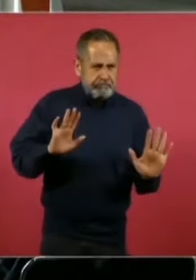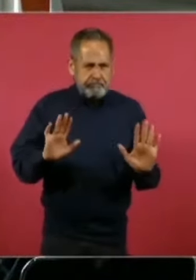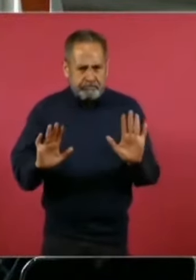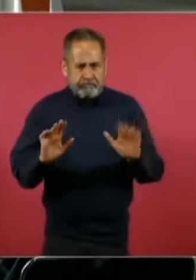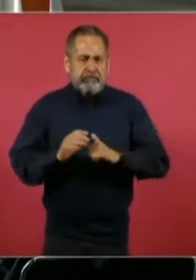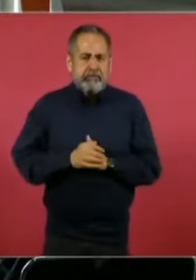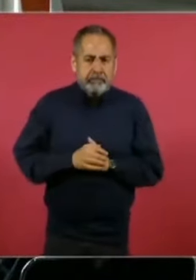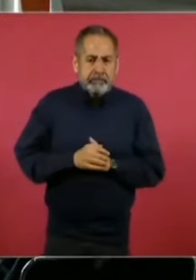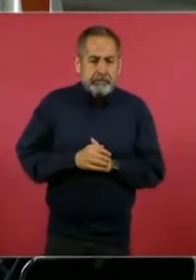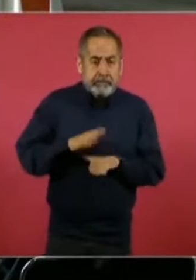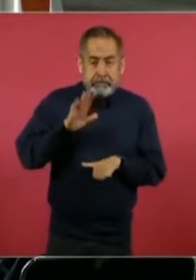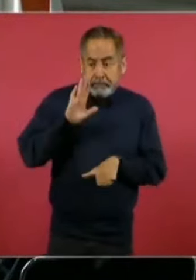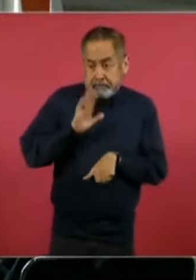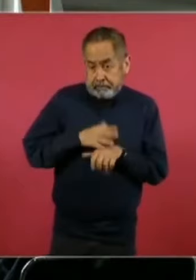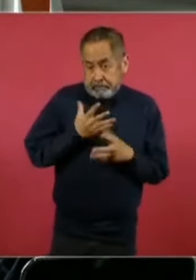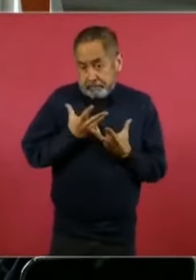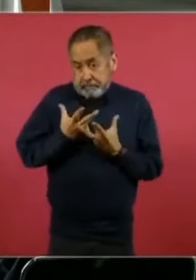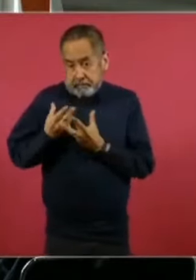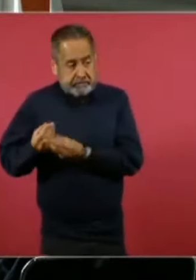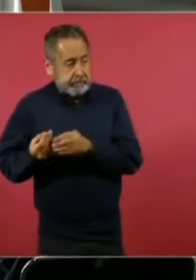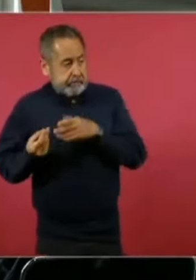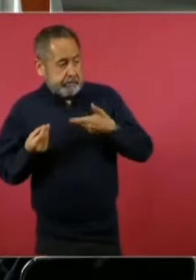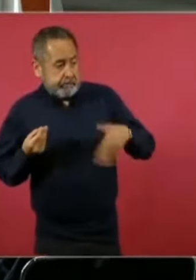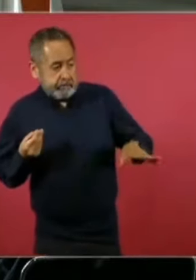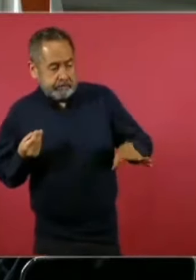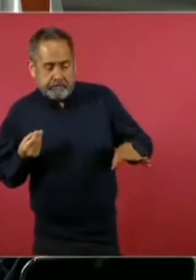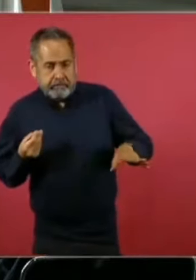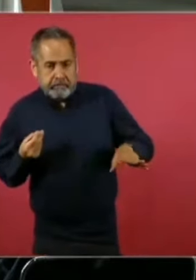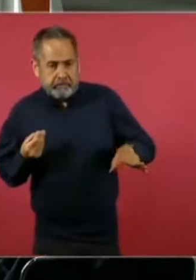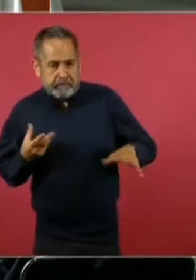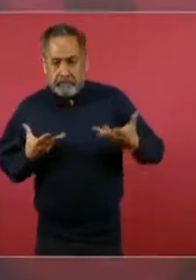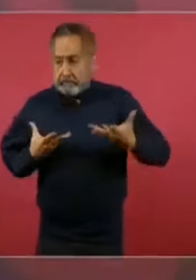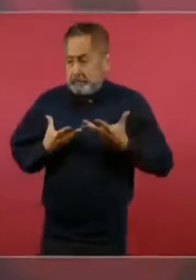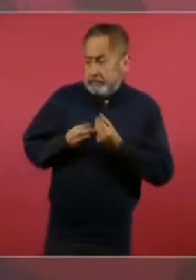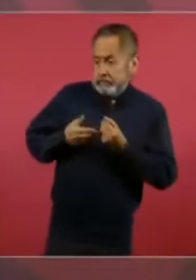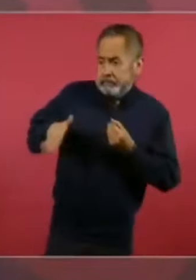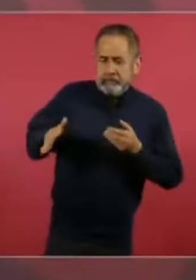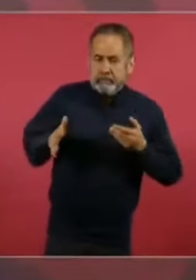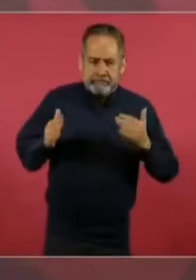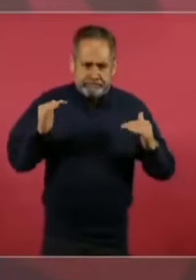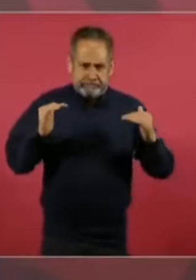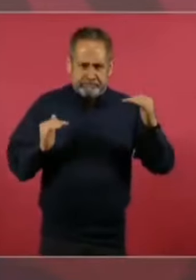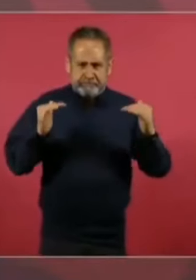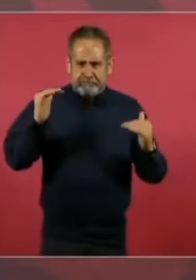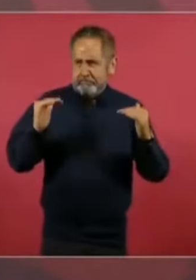Ni tanto que queme al santo, ni poco que no le alumbre.